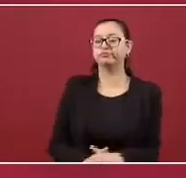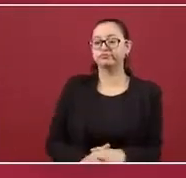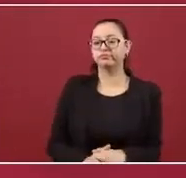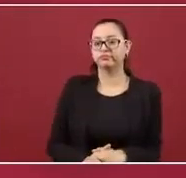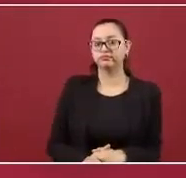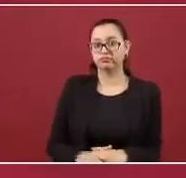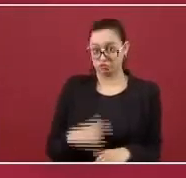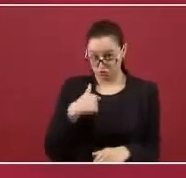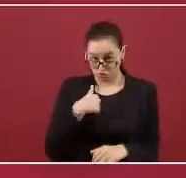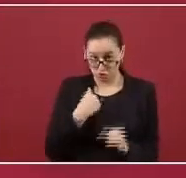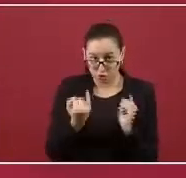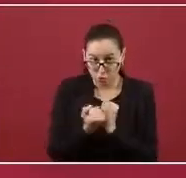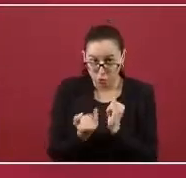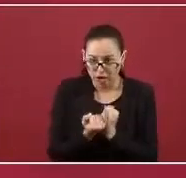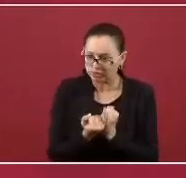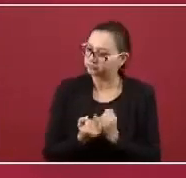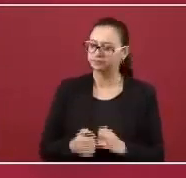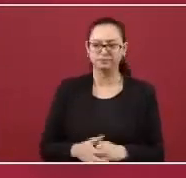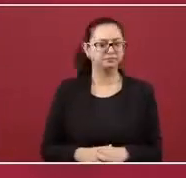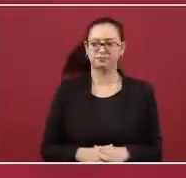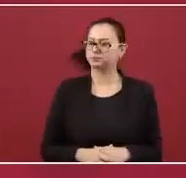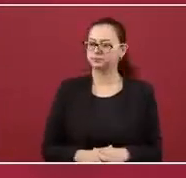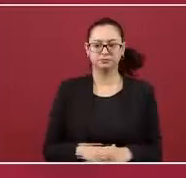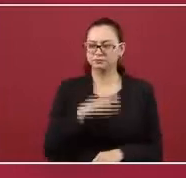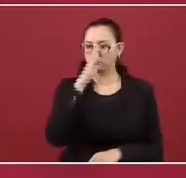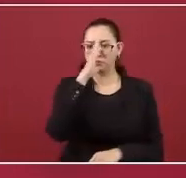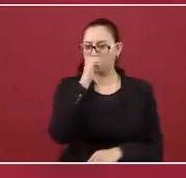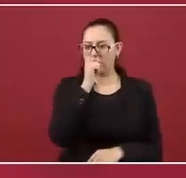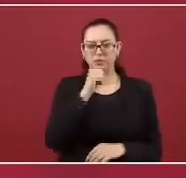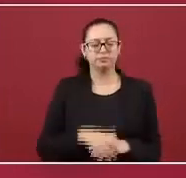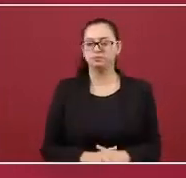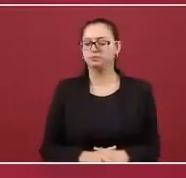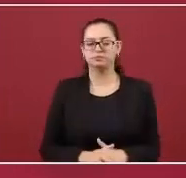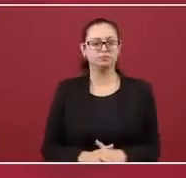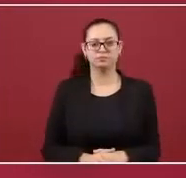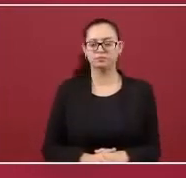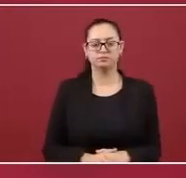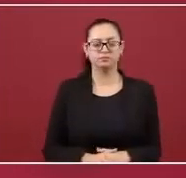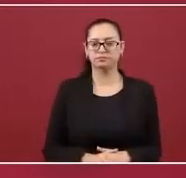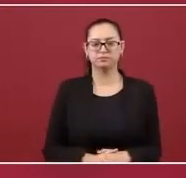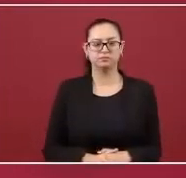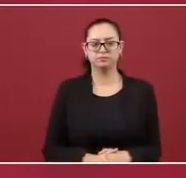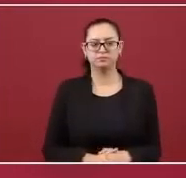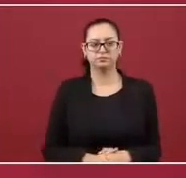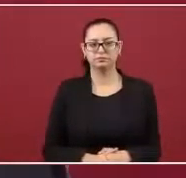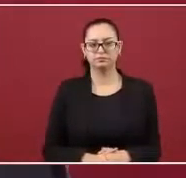No somos iguales, yo no puedo hacer eso. O sea, ni